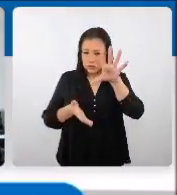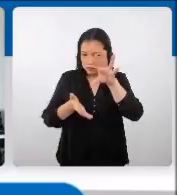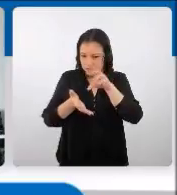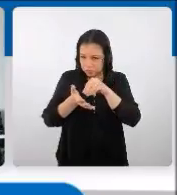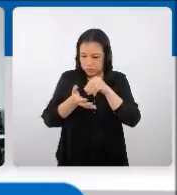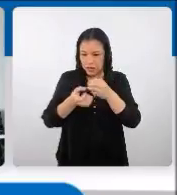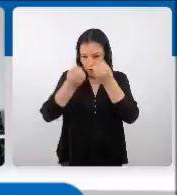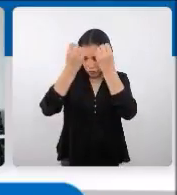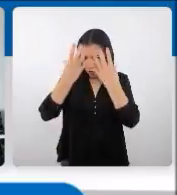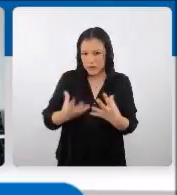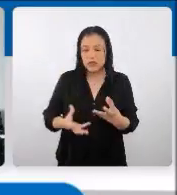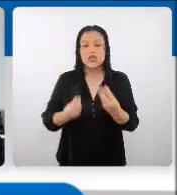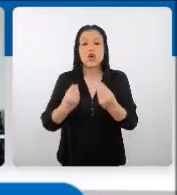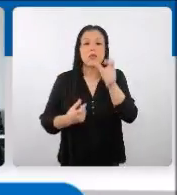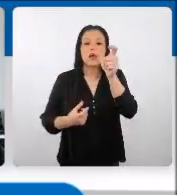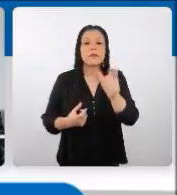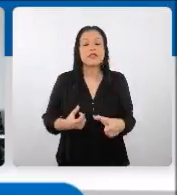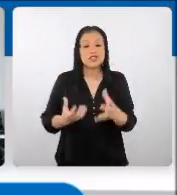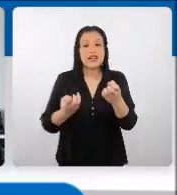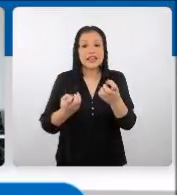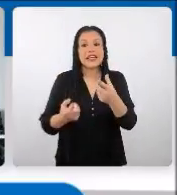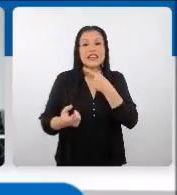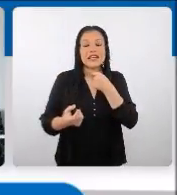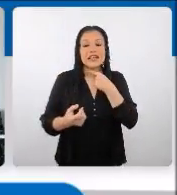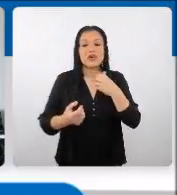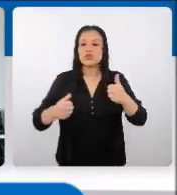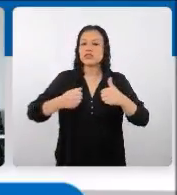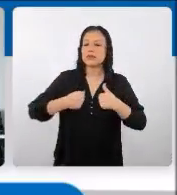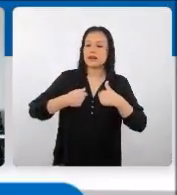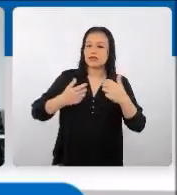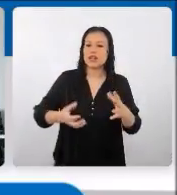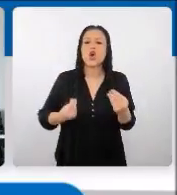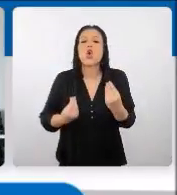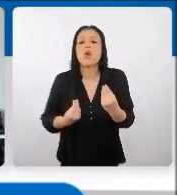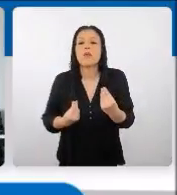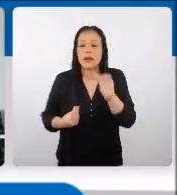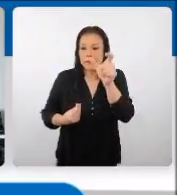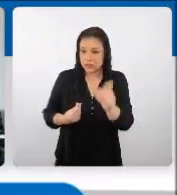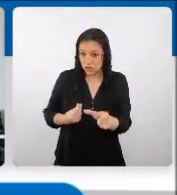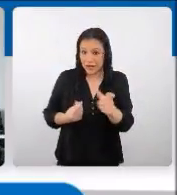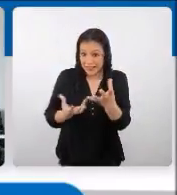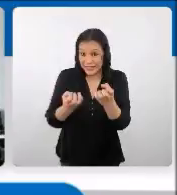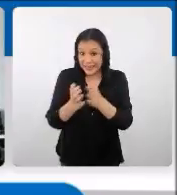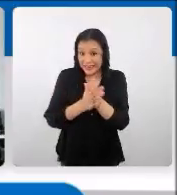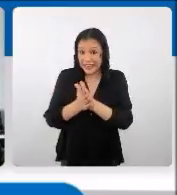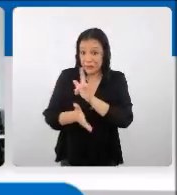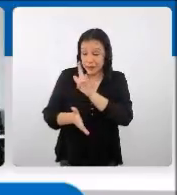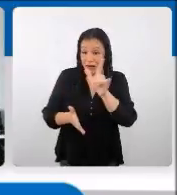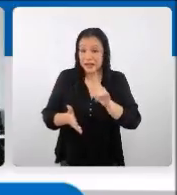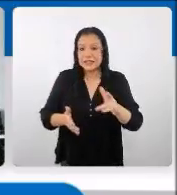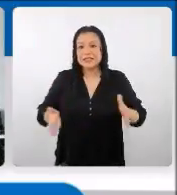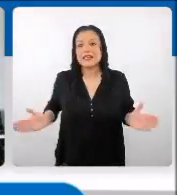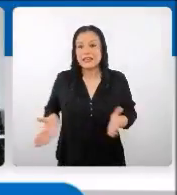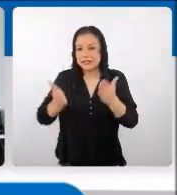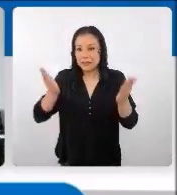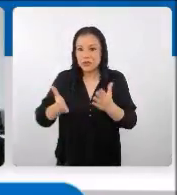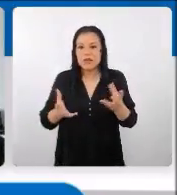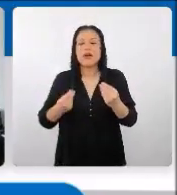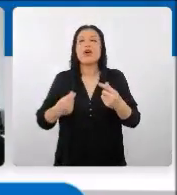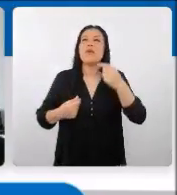cómo sería este vacacionista y debemos saber un poco cómo se motiva, cómo es que se inspira para realizar sus